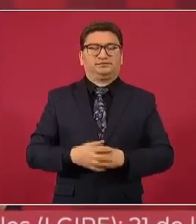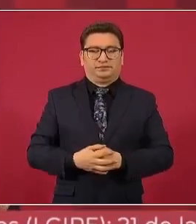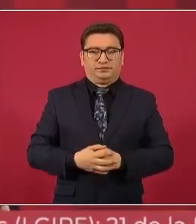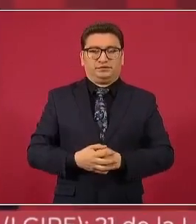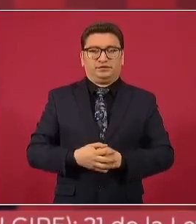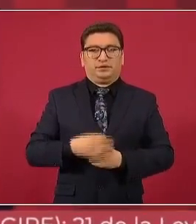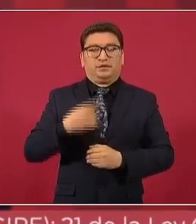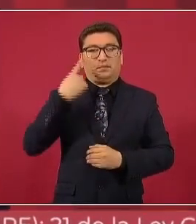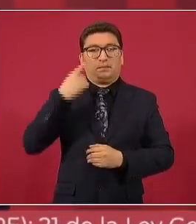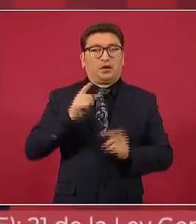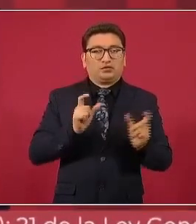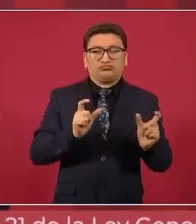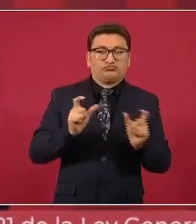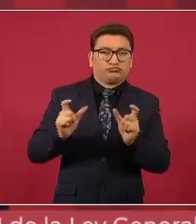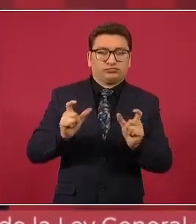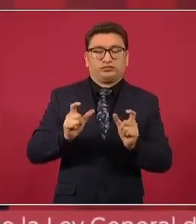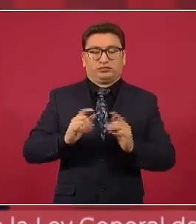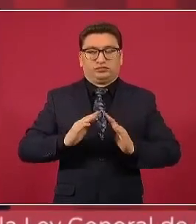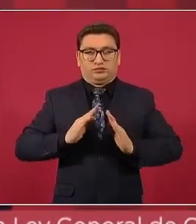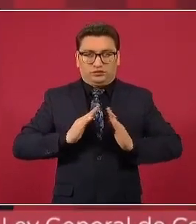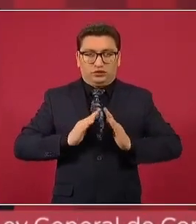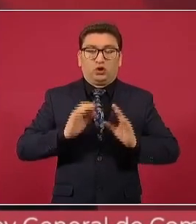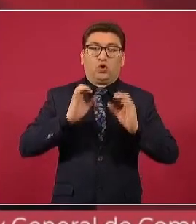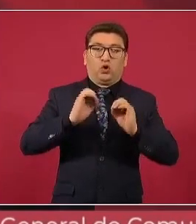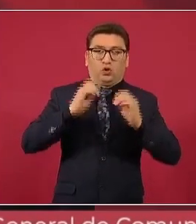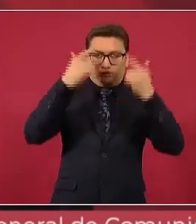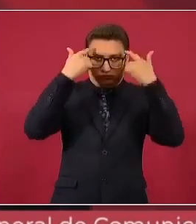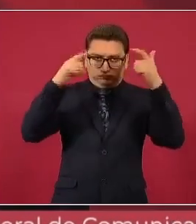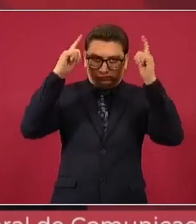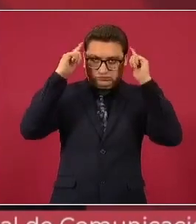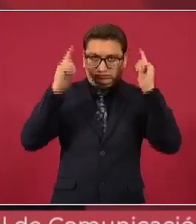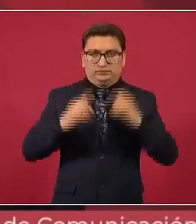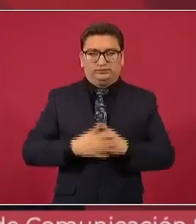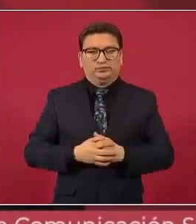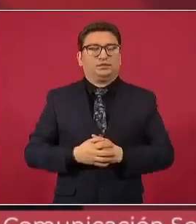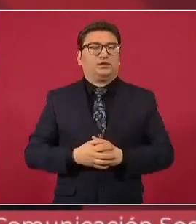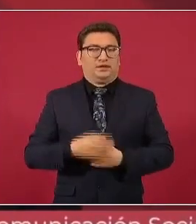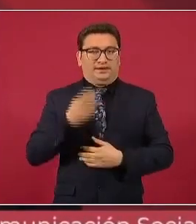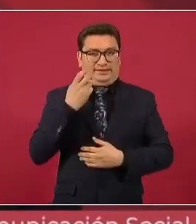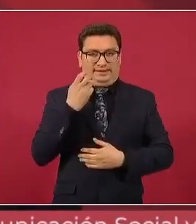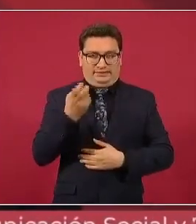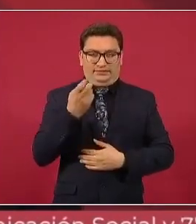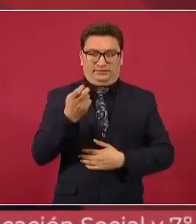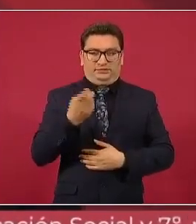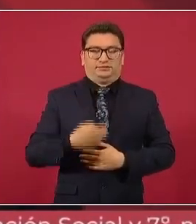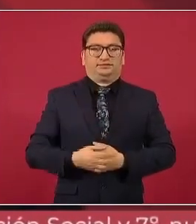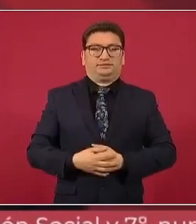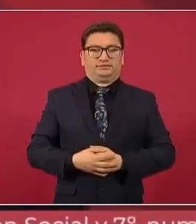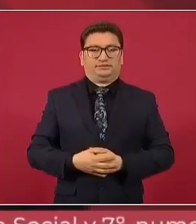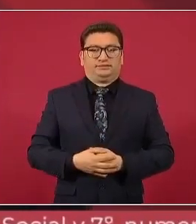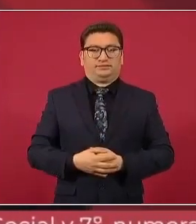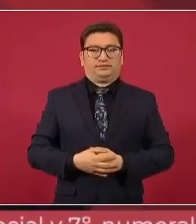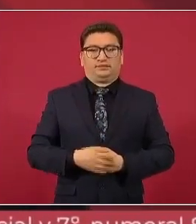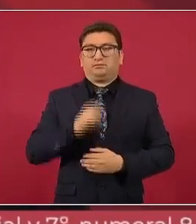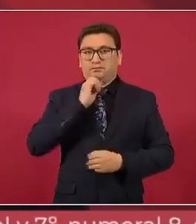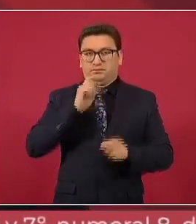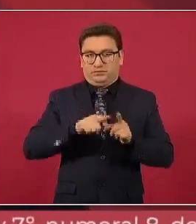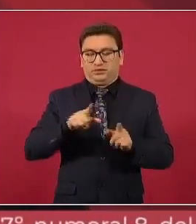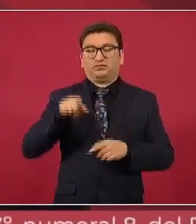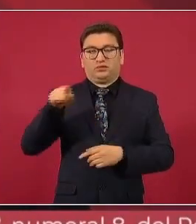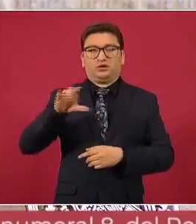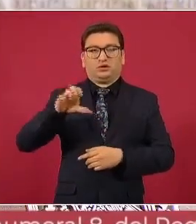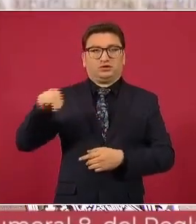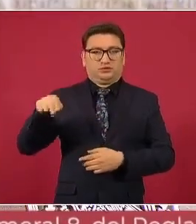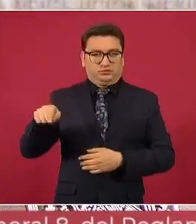de la Defensa o de la Secretaría de Marina. Este es el caso de Cancún,